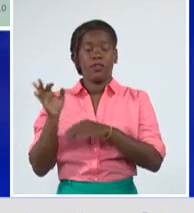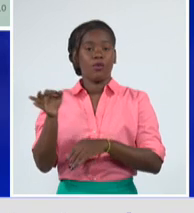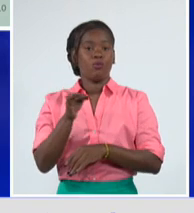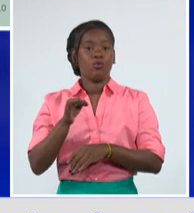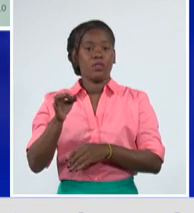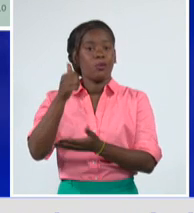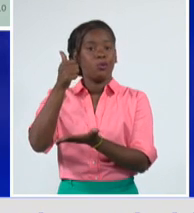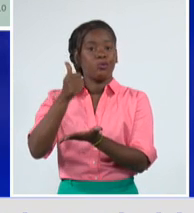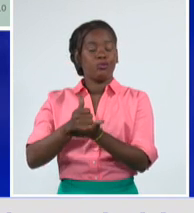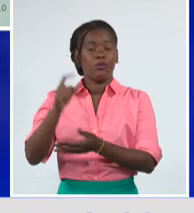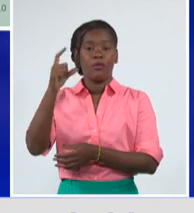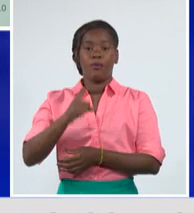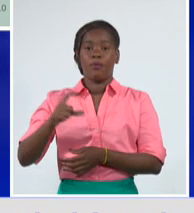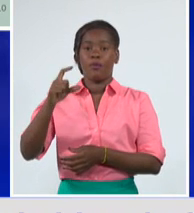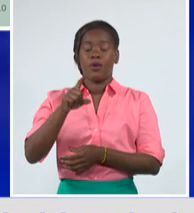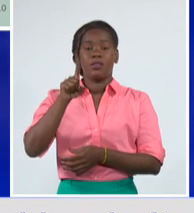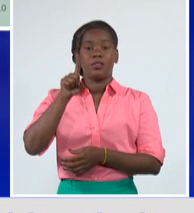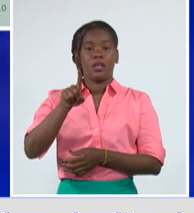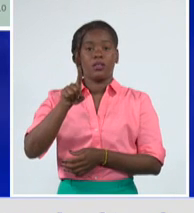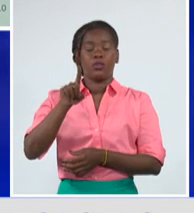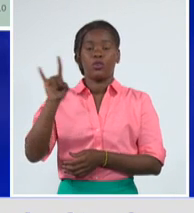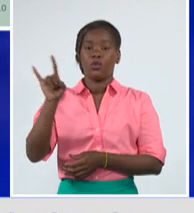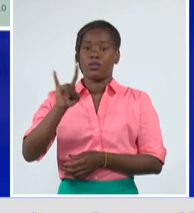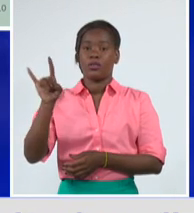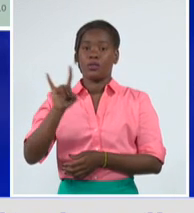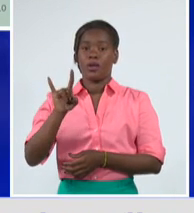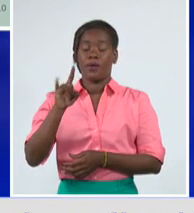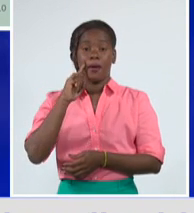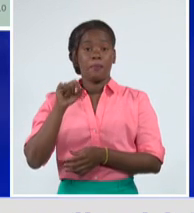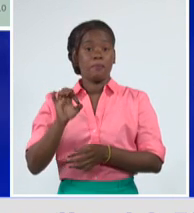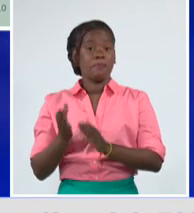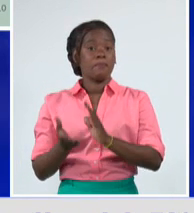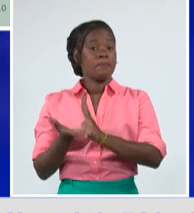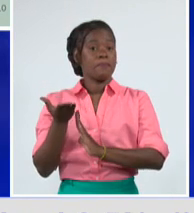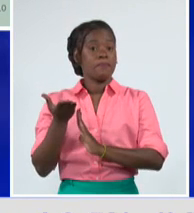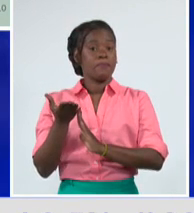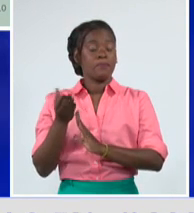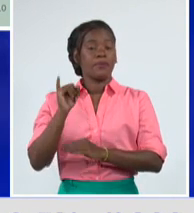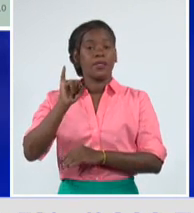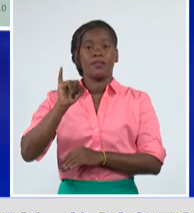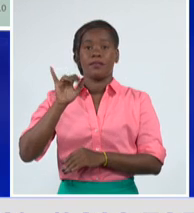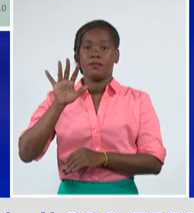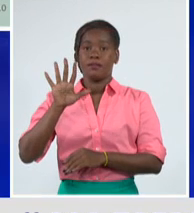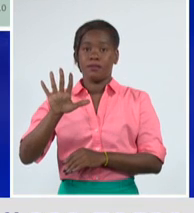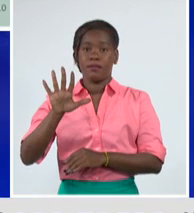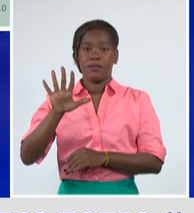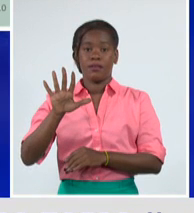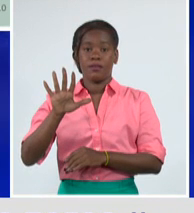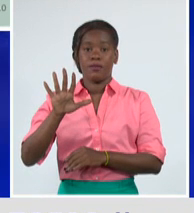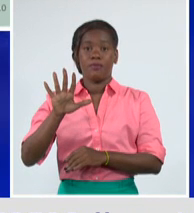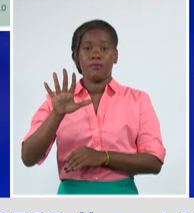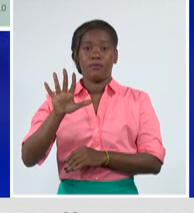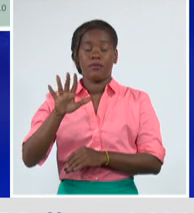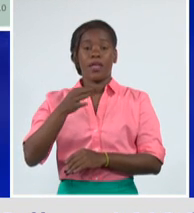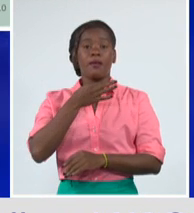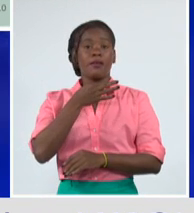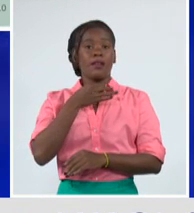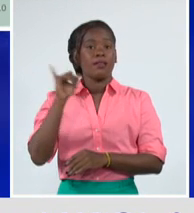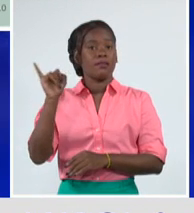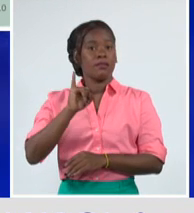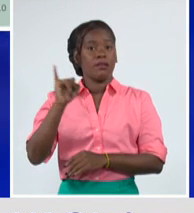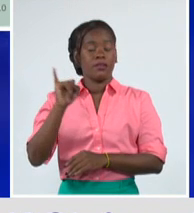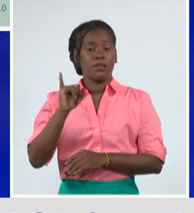con 199, el número mayor. Florida 65, Esmeralda 66, Carlos